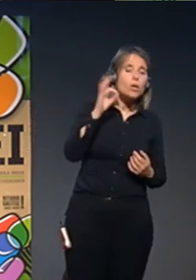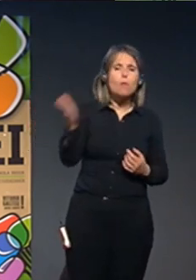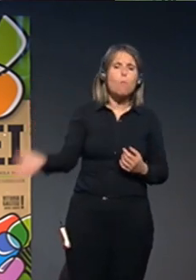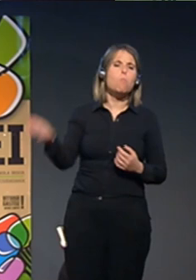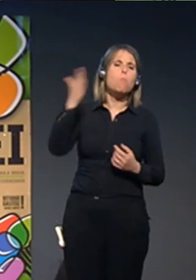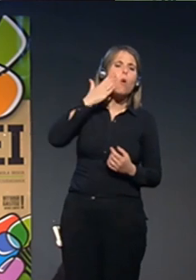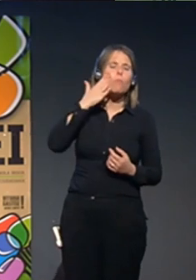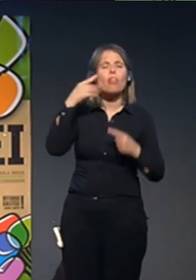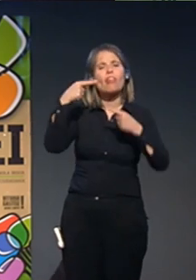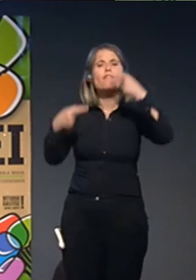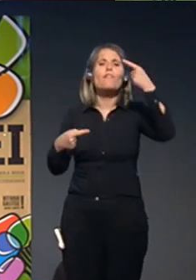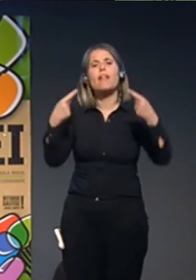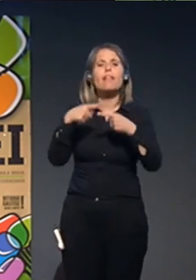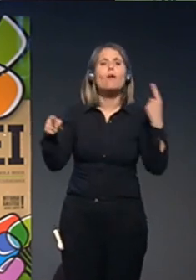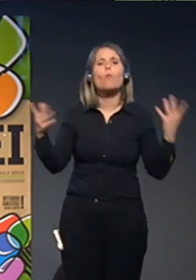bofetón